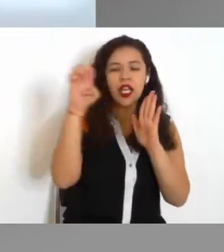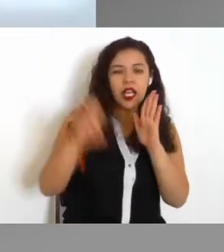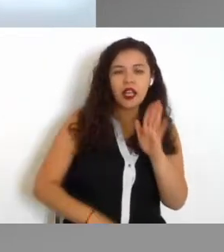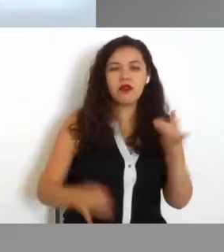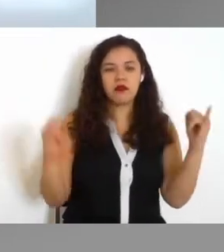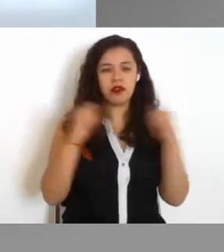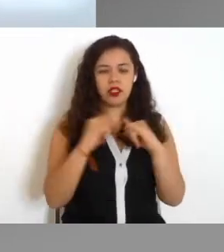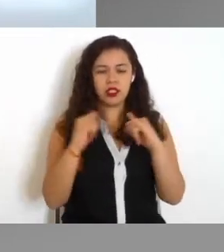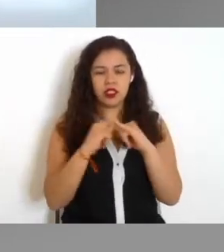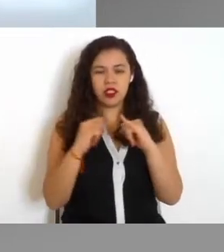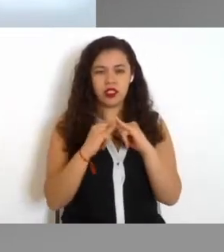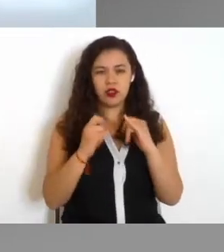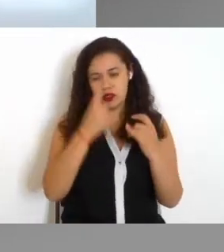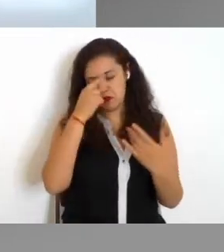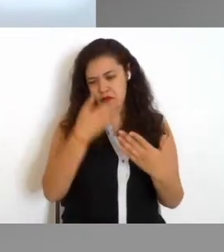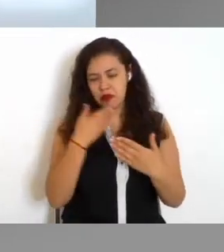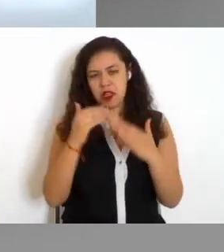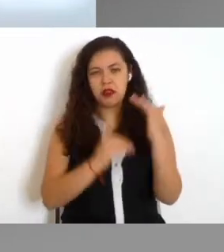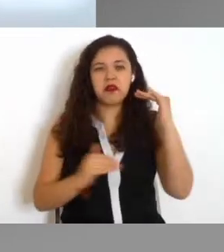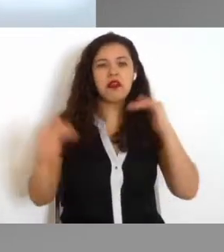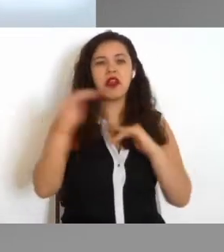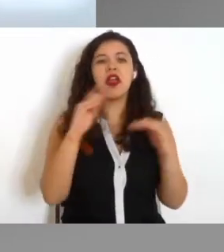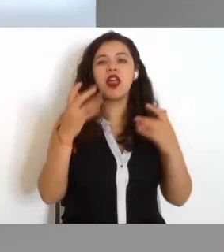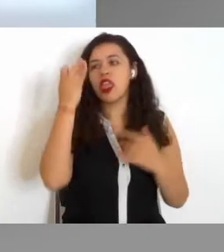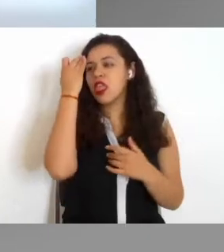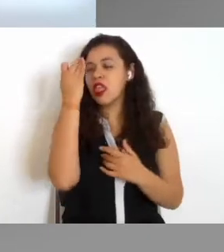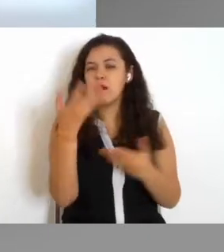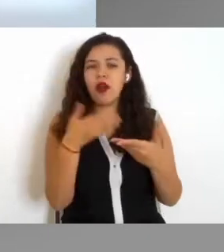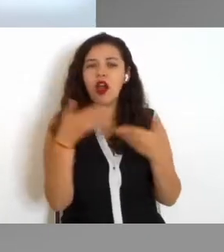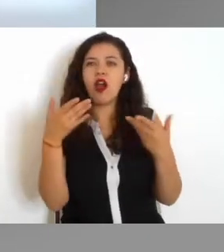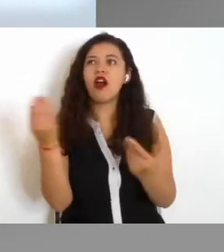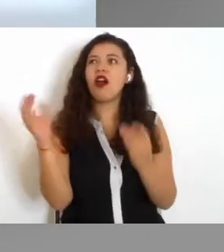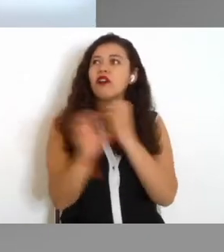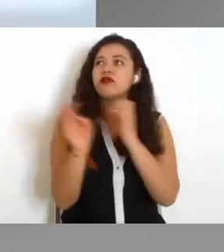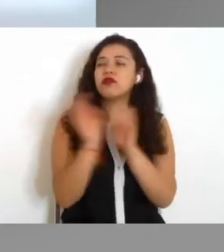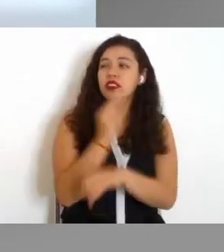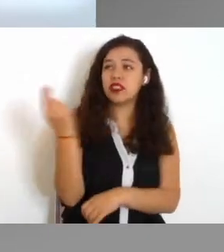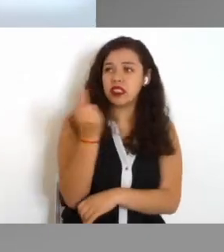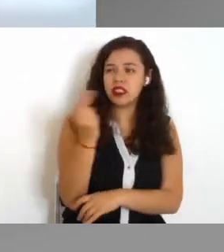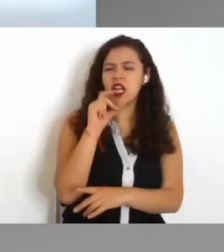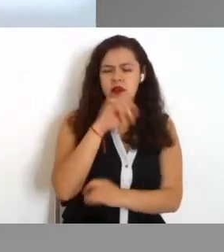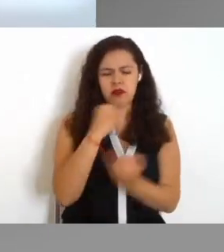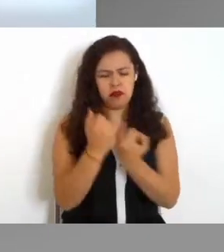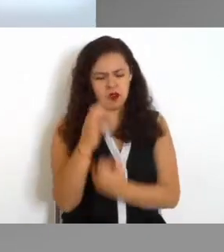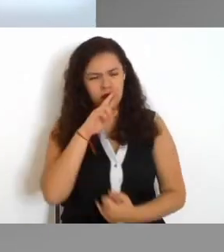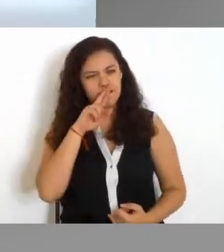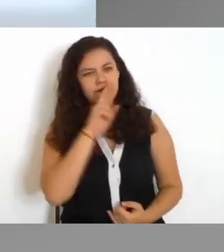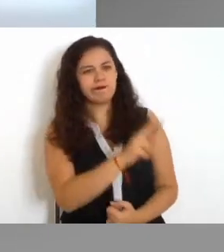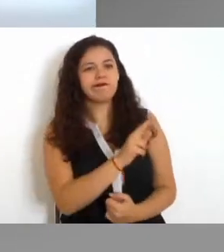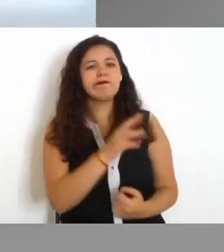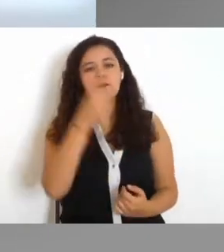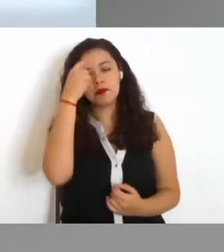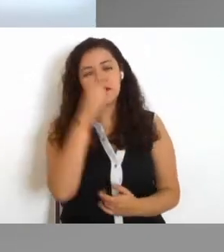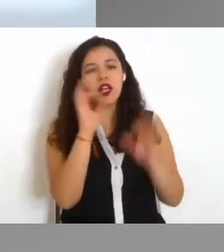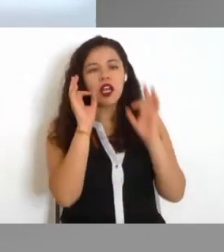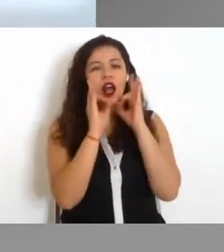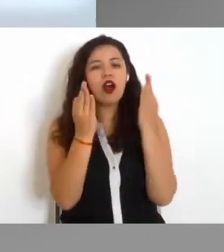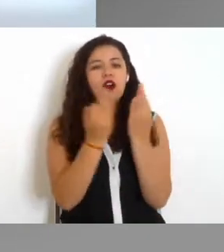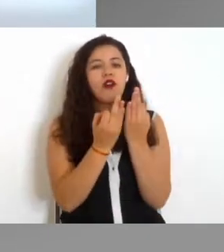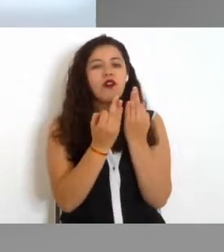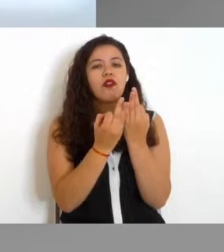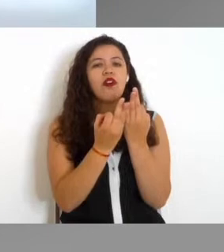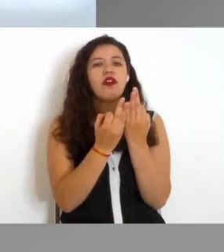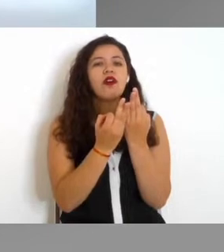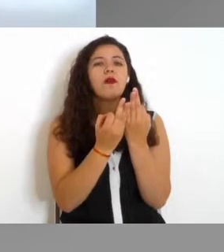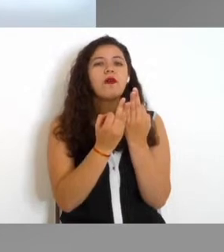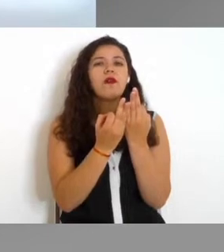vanguardia de las exigencias de los nuevos tiempos y que sean modelos para seguir en materia, modelos a seguir